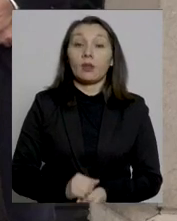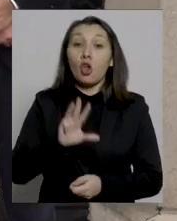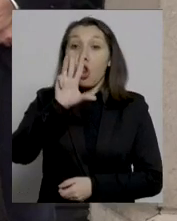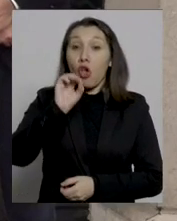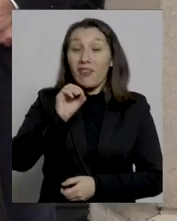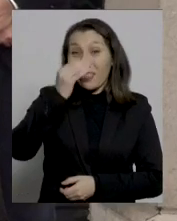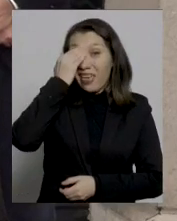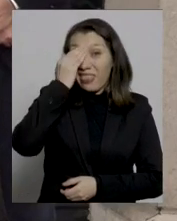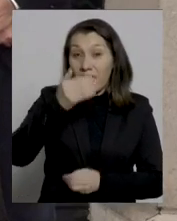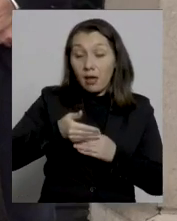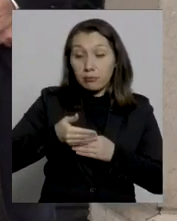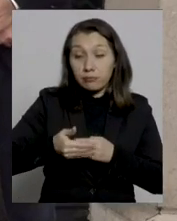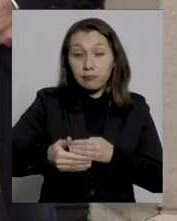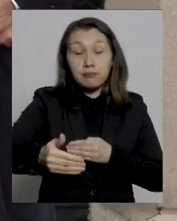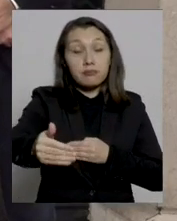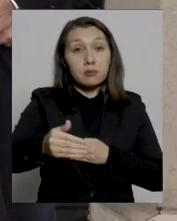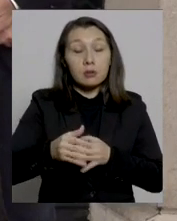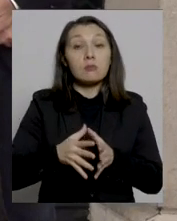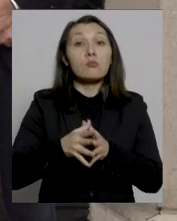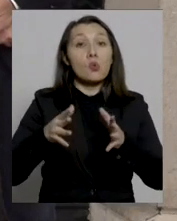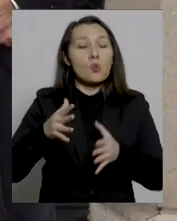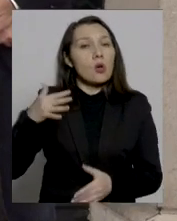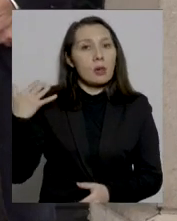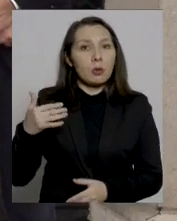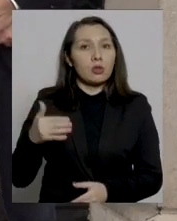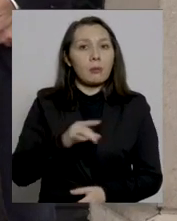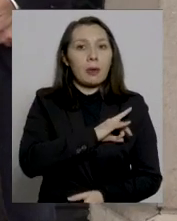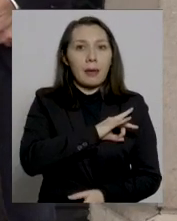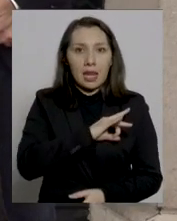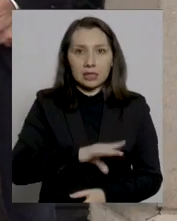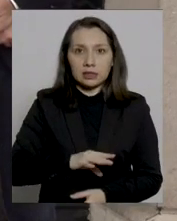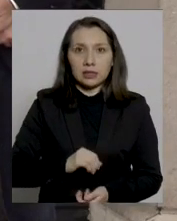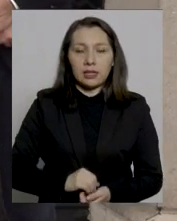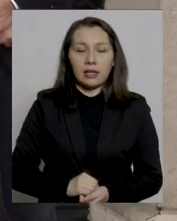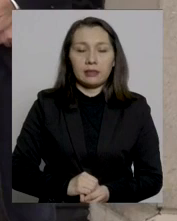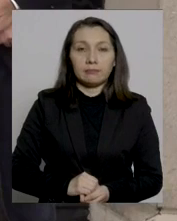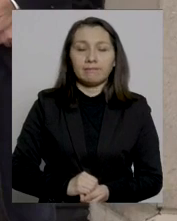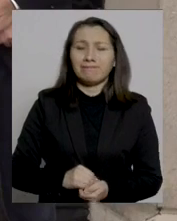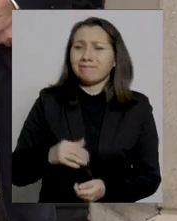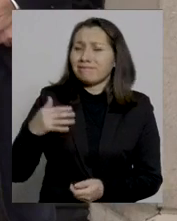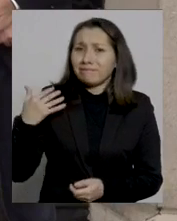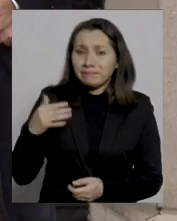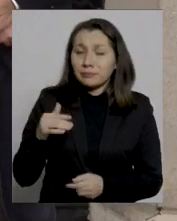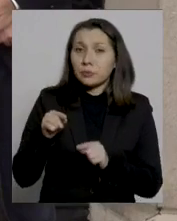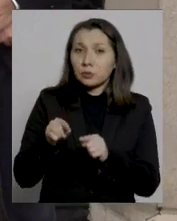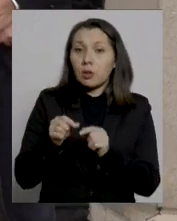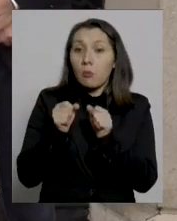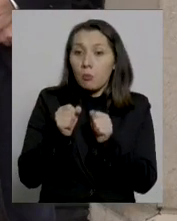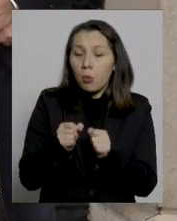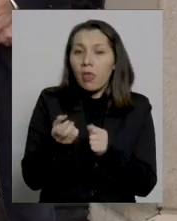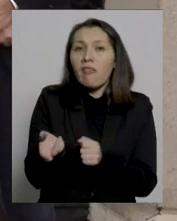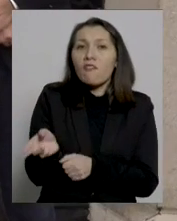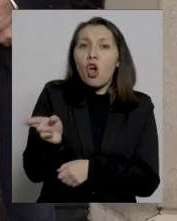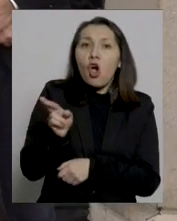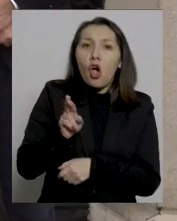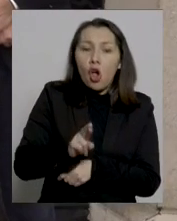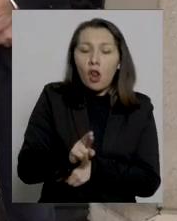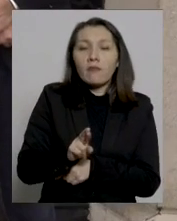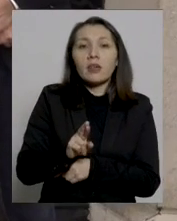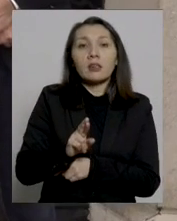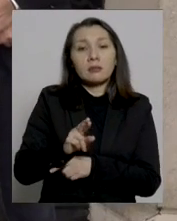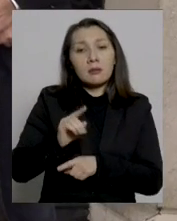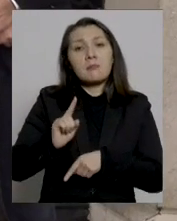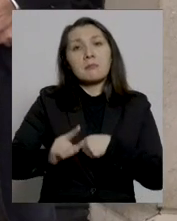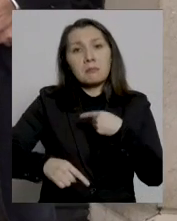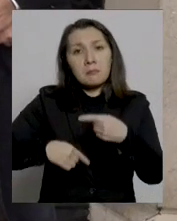90 días extraordinariamente importantes para nuestro país, claves para que podamos recuperar cada